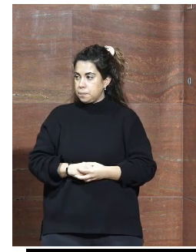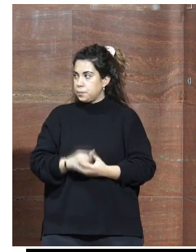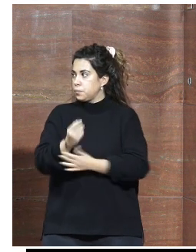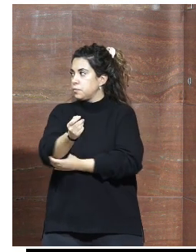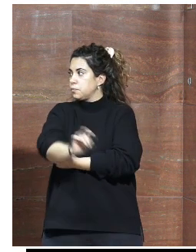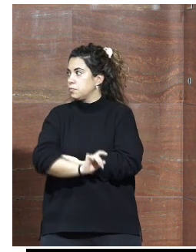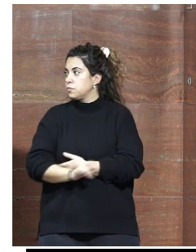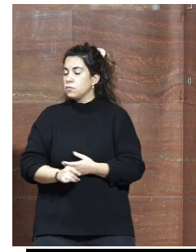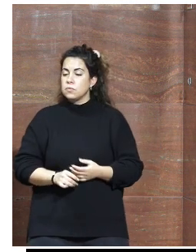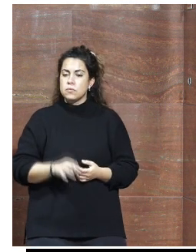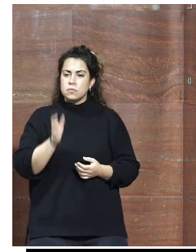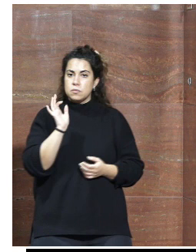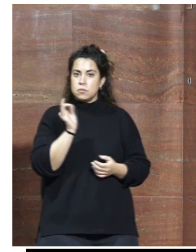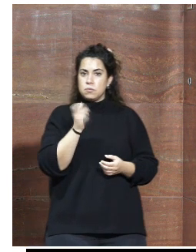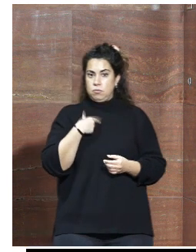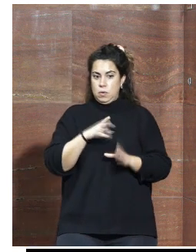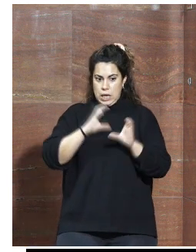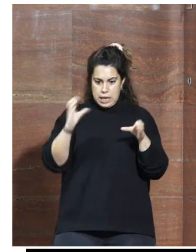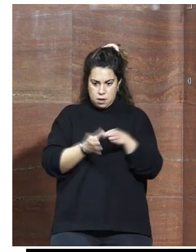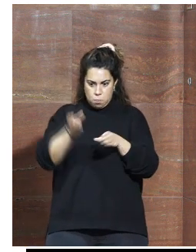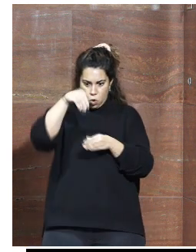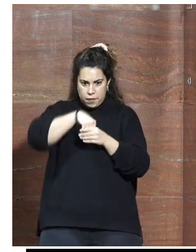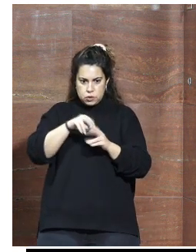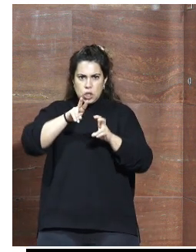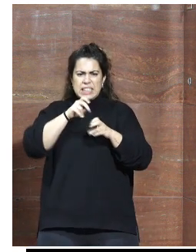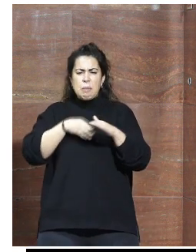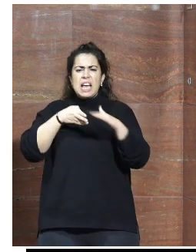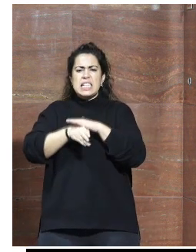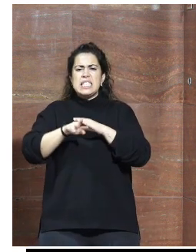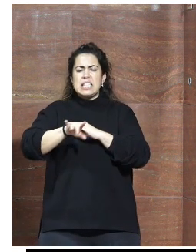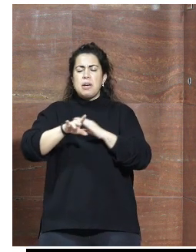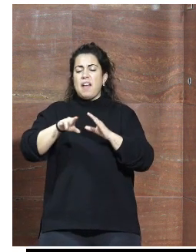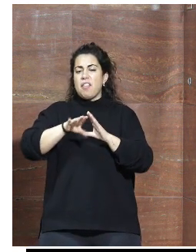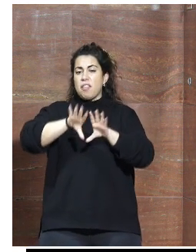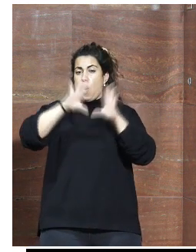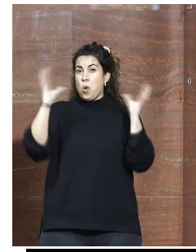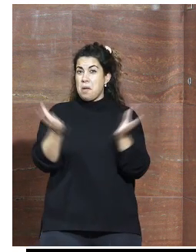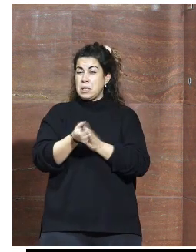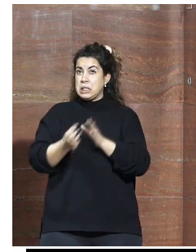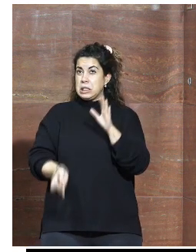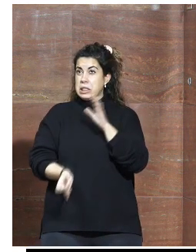de hecho, dentro del equipo de accesibilidad universal, cuando se creó ya en el año